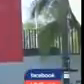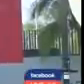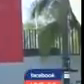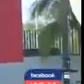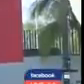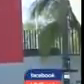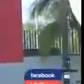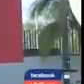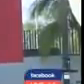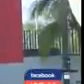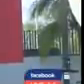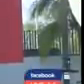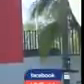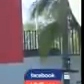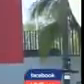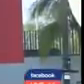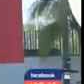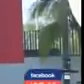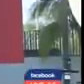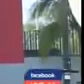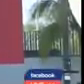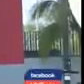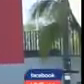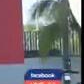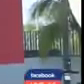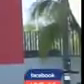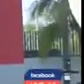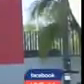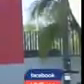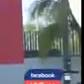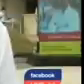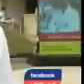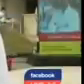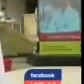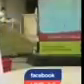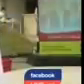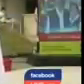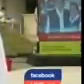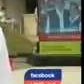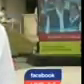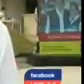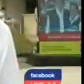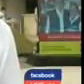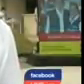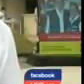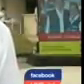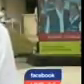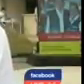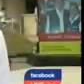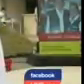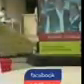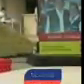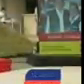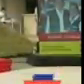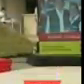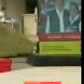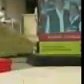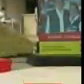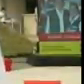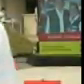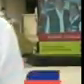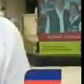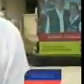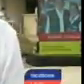distintos formatos que son Max, Standard, Distribuidor y Express lo que estamos haciendo es reenfocar nuestros